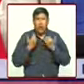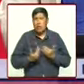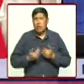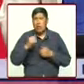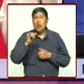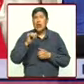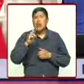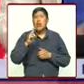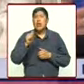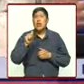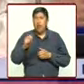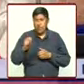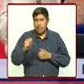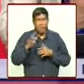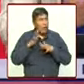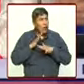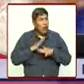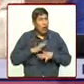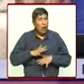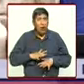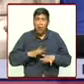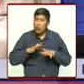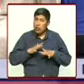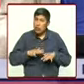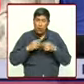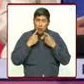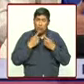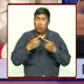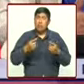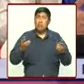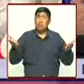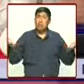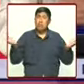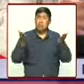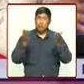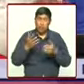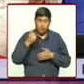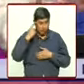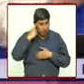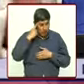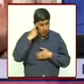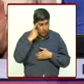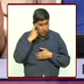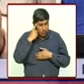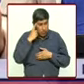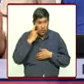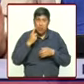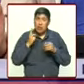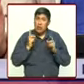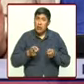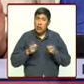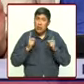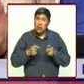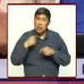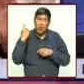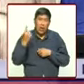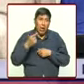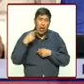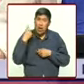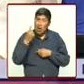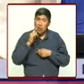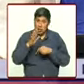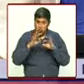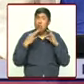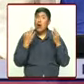Irán, esa tranquilidad que tú estás tratando de transmitirnos, me imagino que convives con esto también